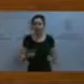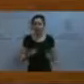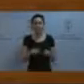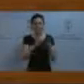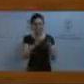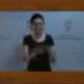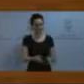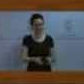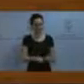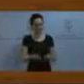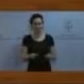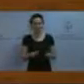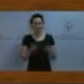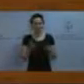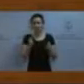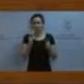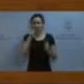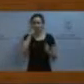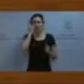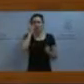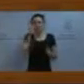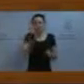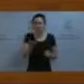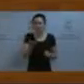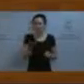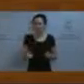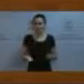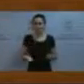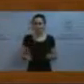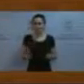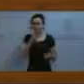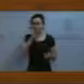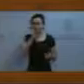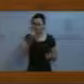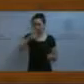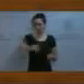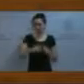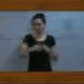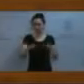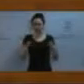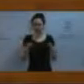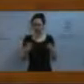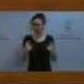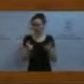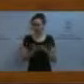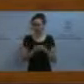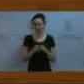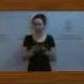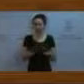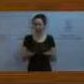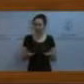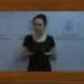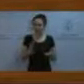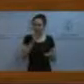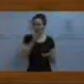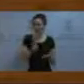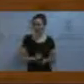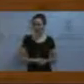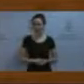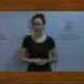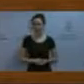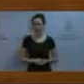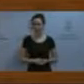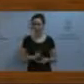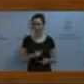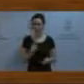la desfachatez de querer echarme o querer echar a esta Cámara, a este grupo parlamentario, encima de eso. ¿Cómo que nosotros somos contrarios